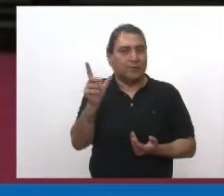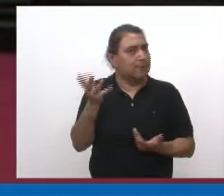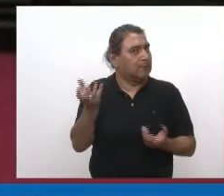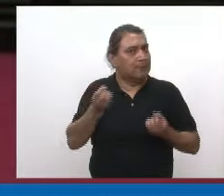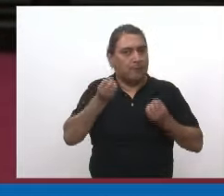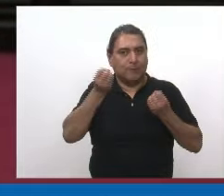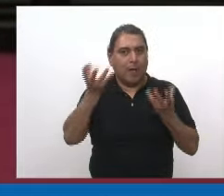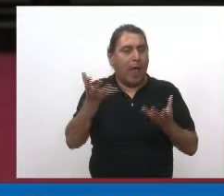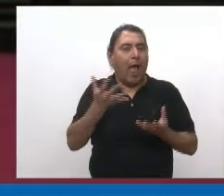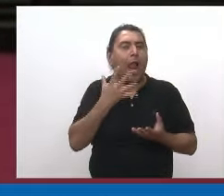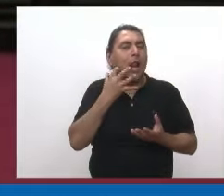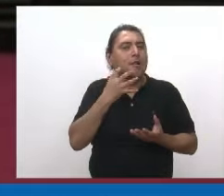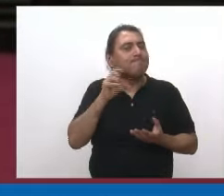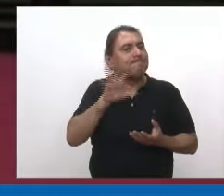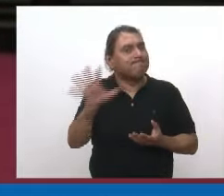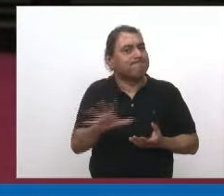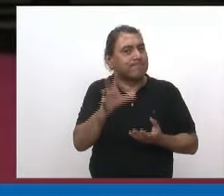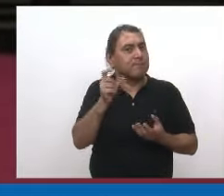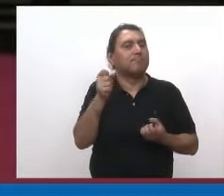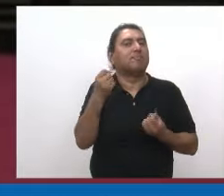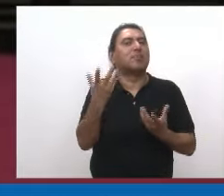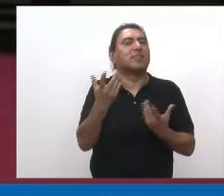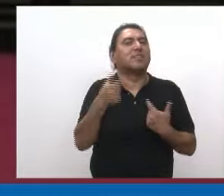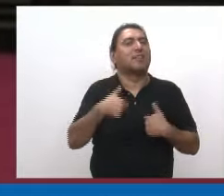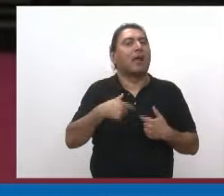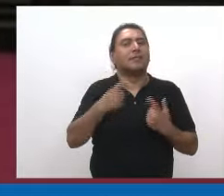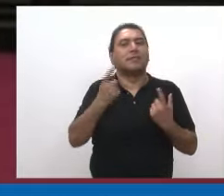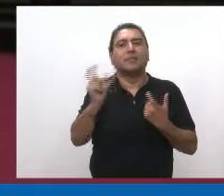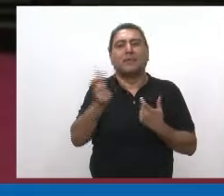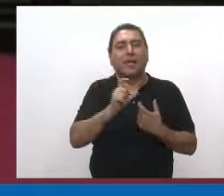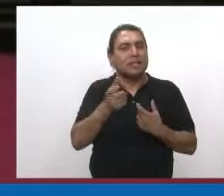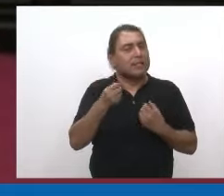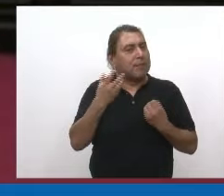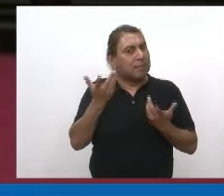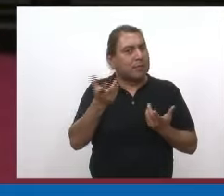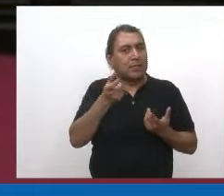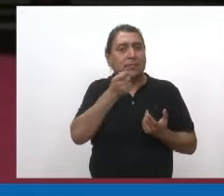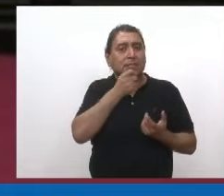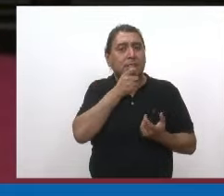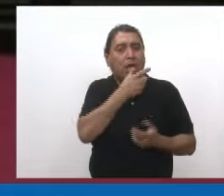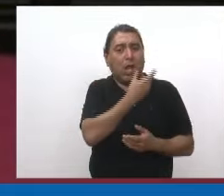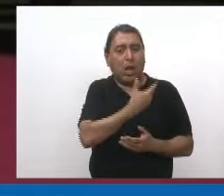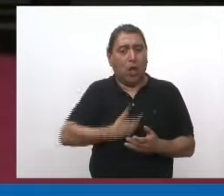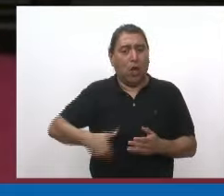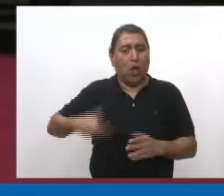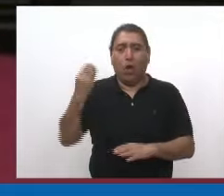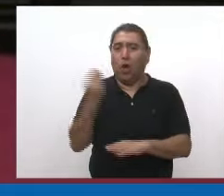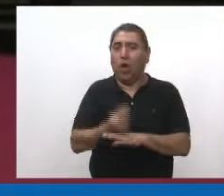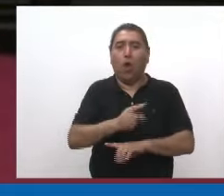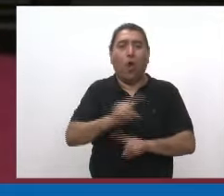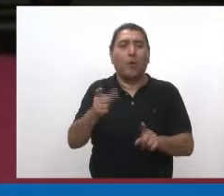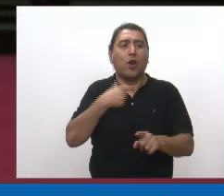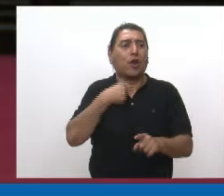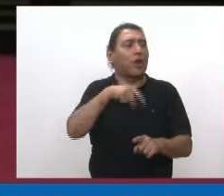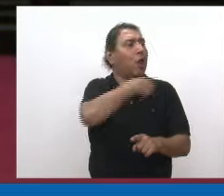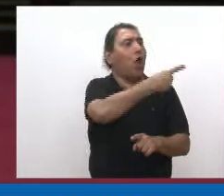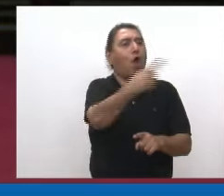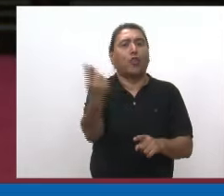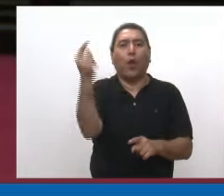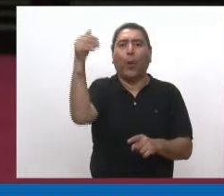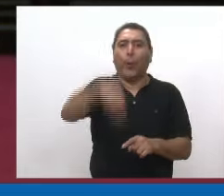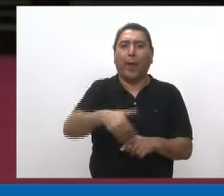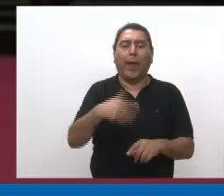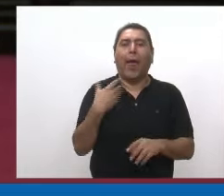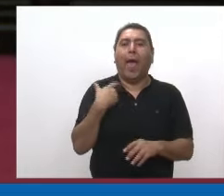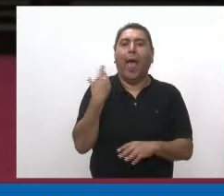esta diferencia? Y la realidad es que cuando no gobiernan, no quieren dejar gobernar. La realidad que le tenemos